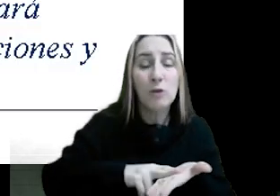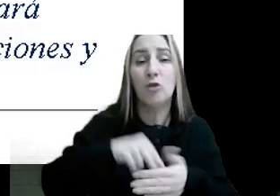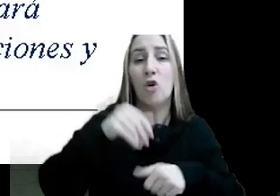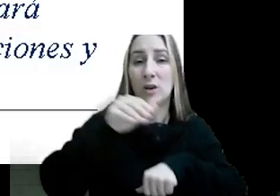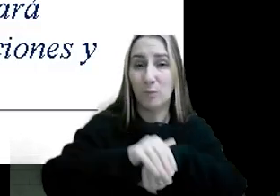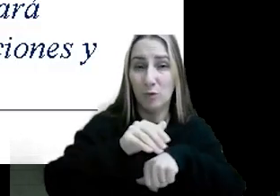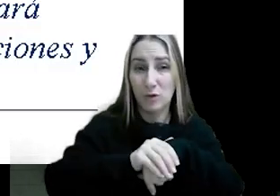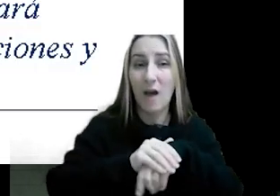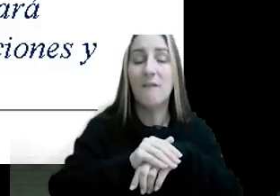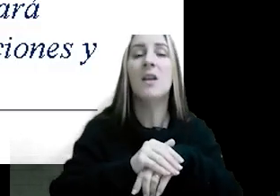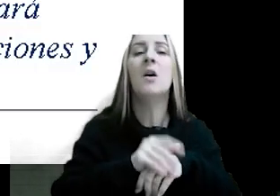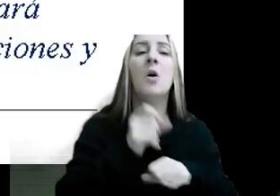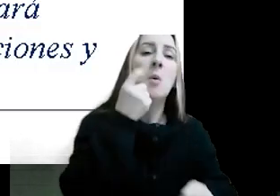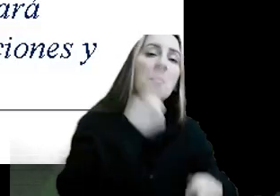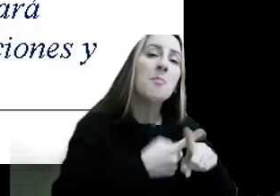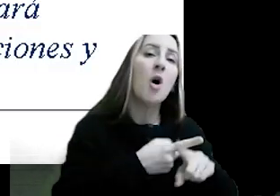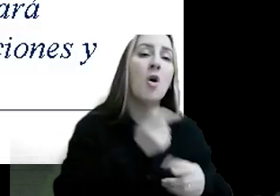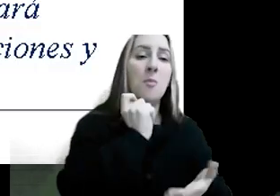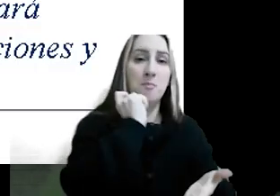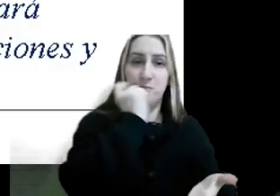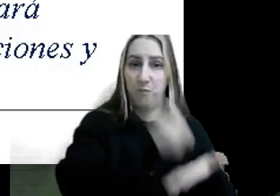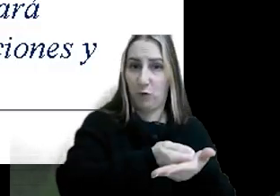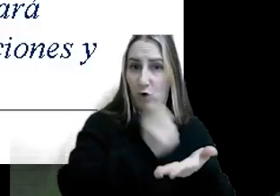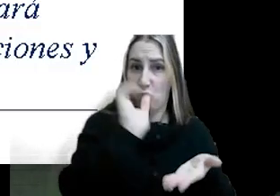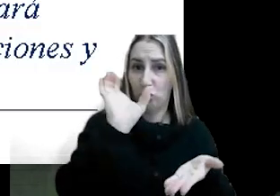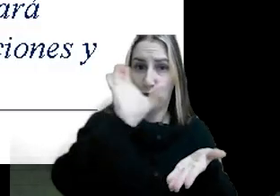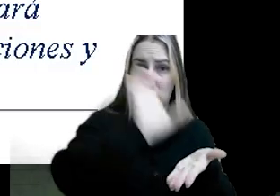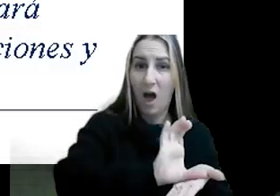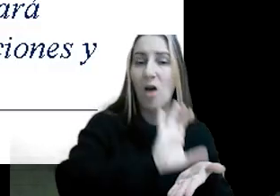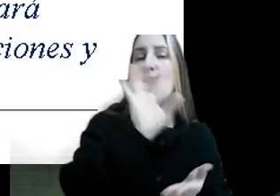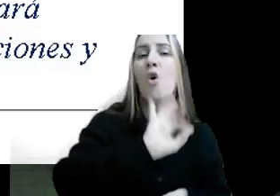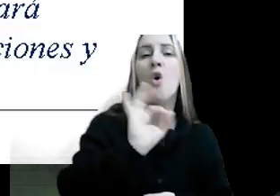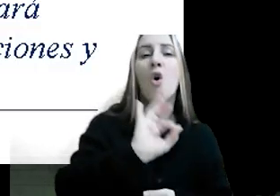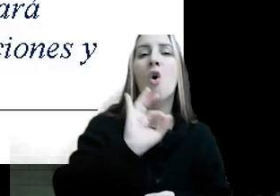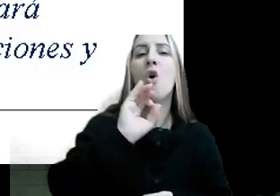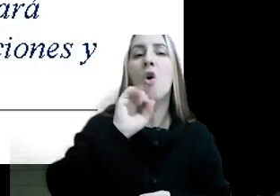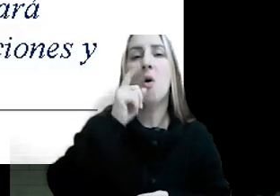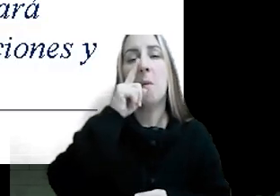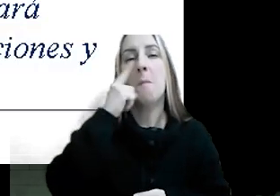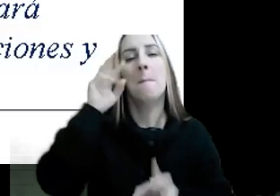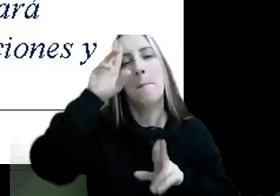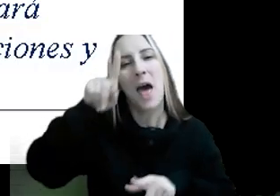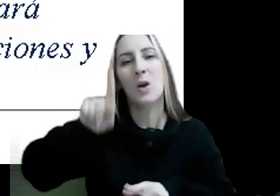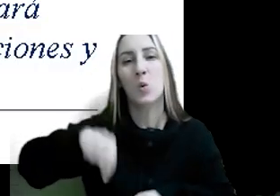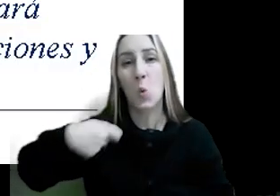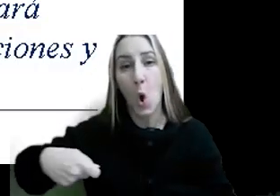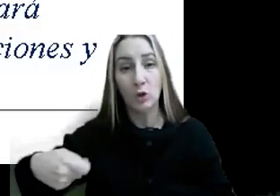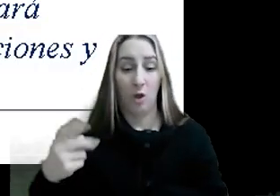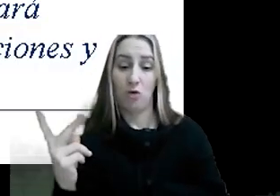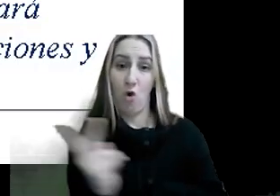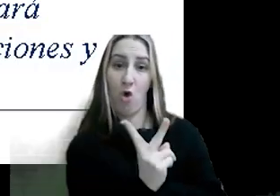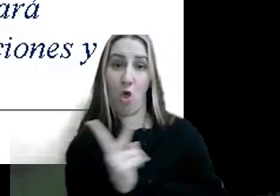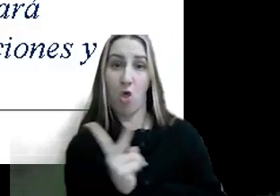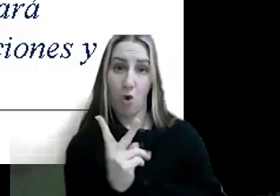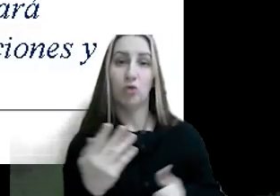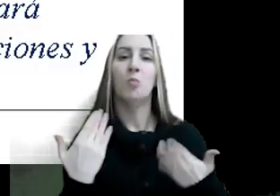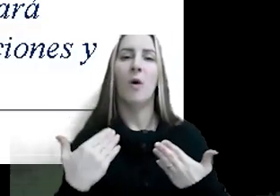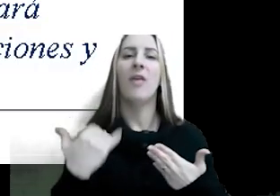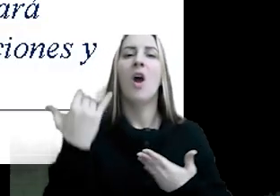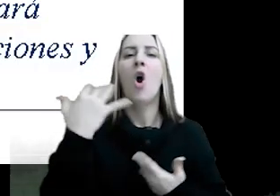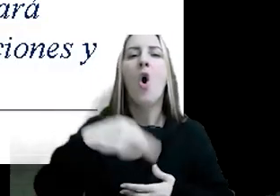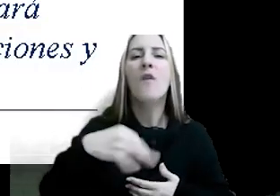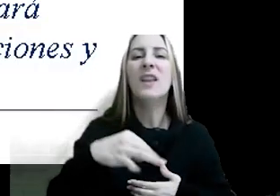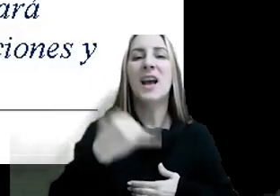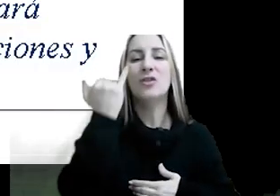sea a través de pago contado o a través de facilidades de pago, incorporar obligaciones vencidas